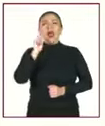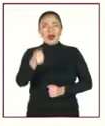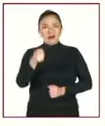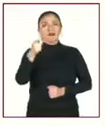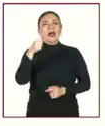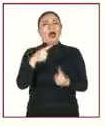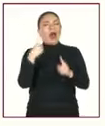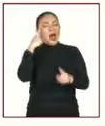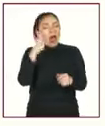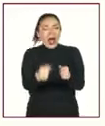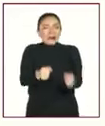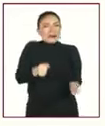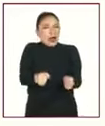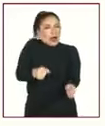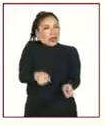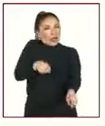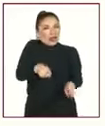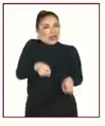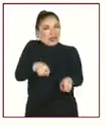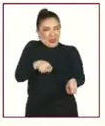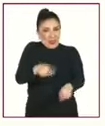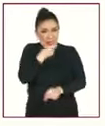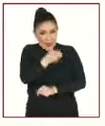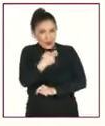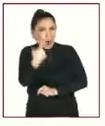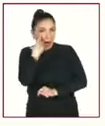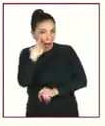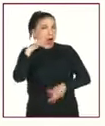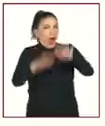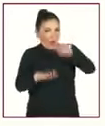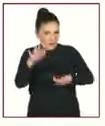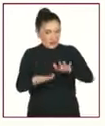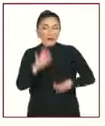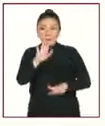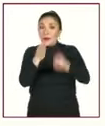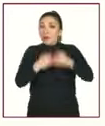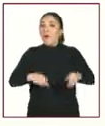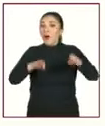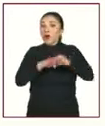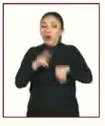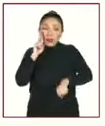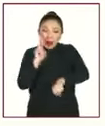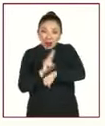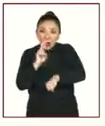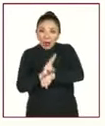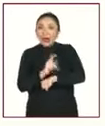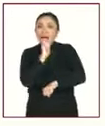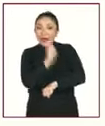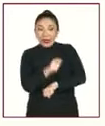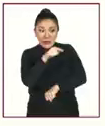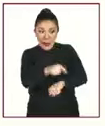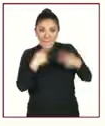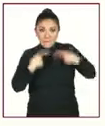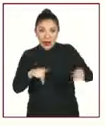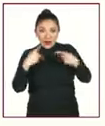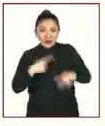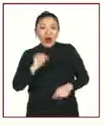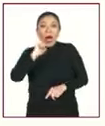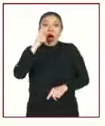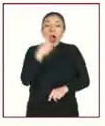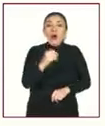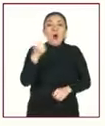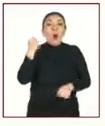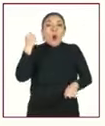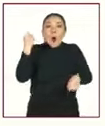común en el aula, es muy importante valorar Uno, que la persona no se haya pegado en